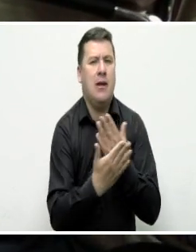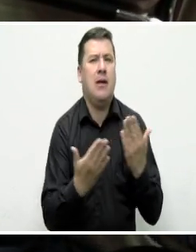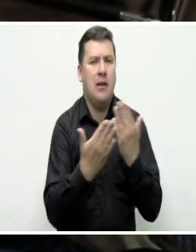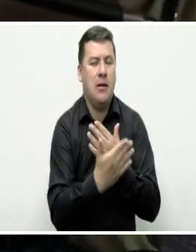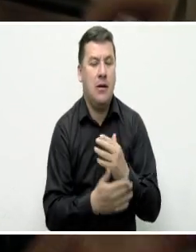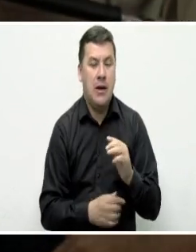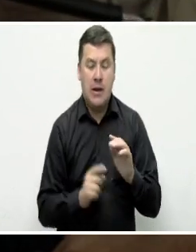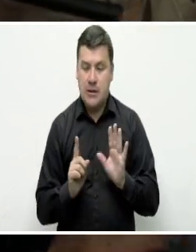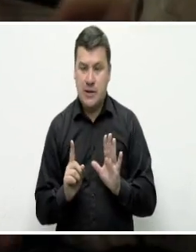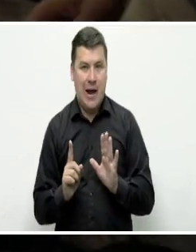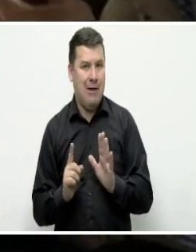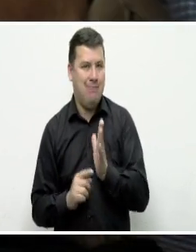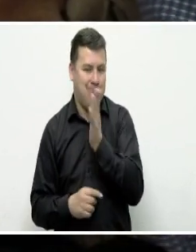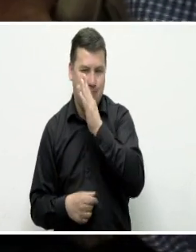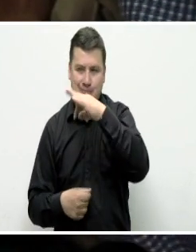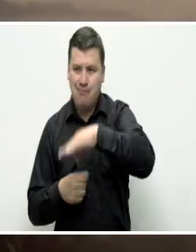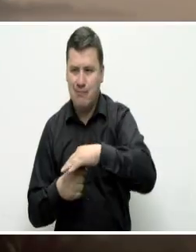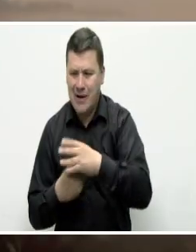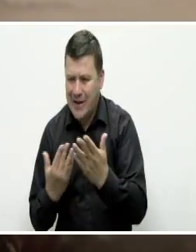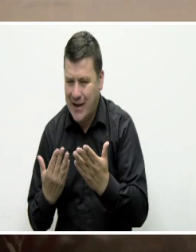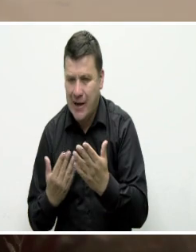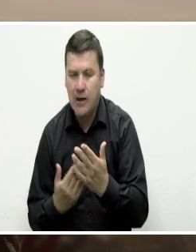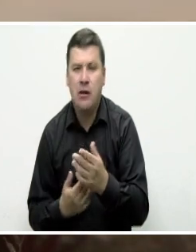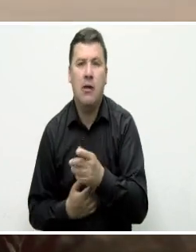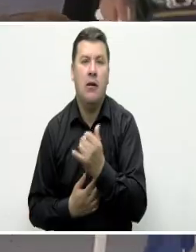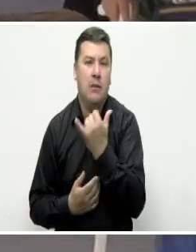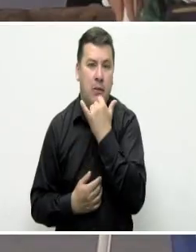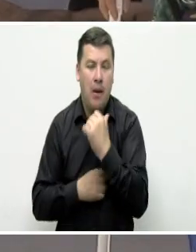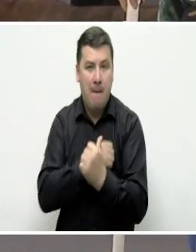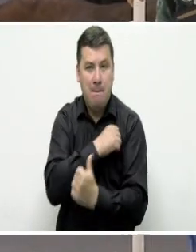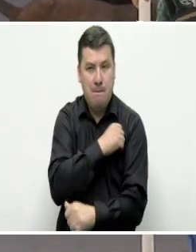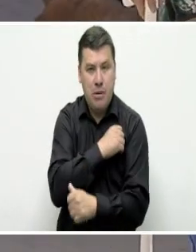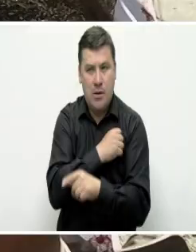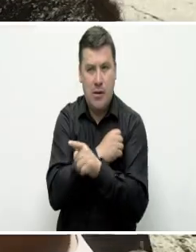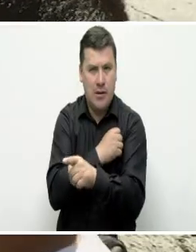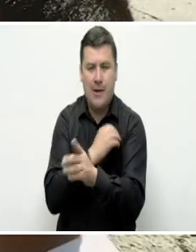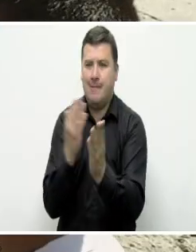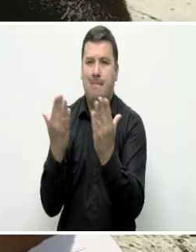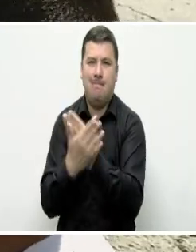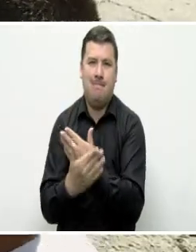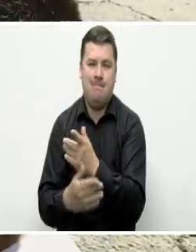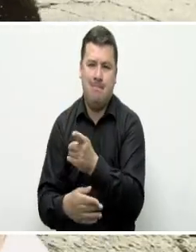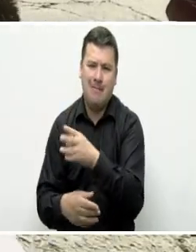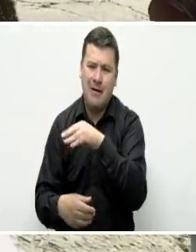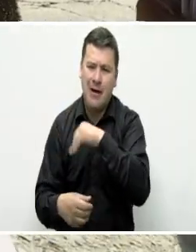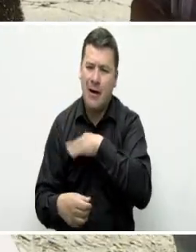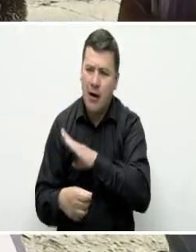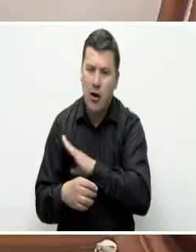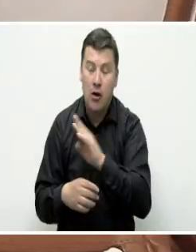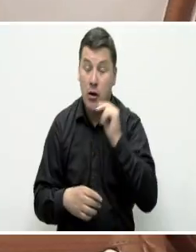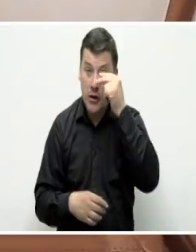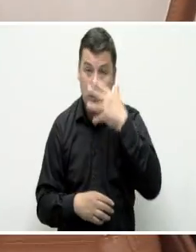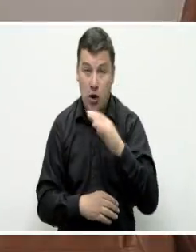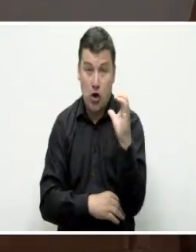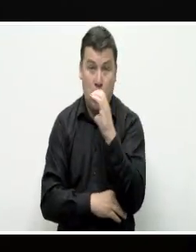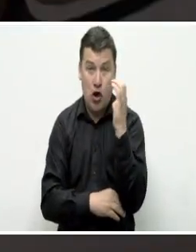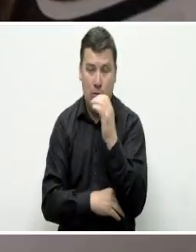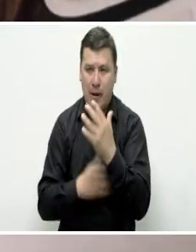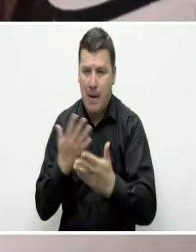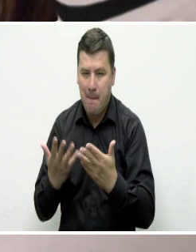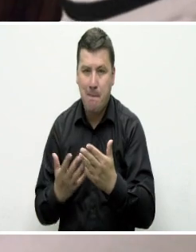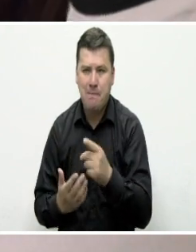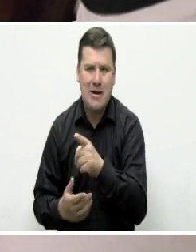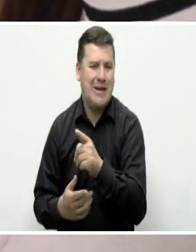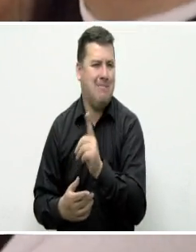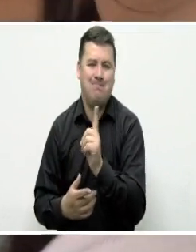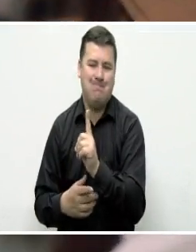6 no prosperaron en las urnas. La de Tasco, Boyacá, fue la primera revocatoria de mandato en la historia de Colombia en prosperar.